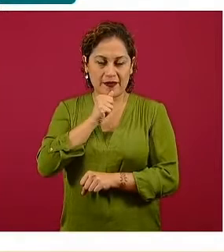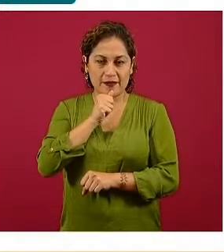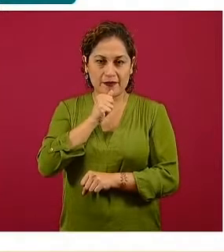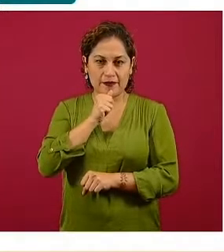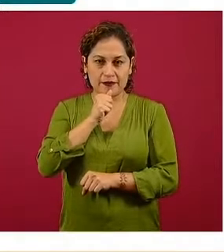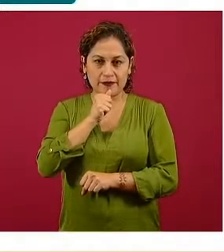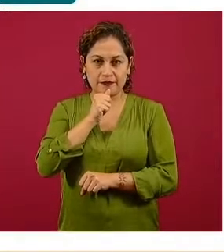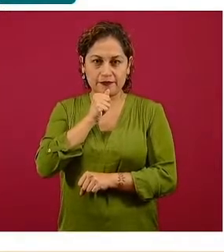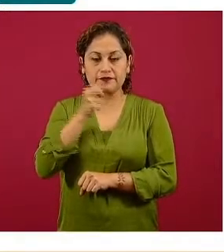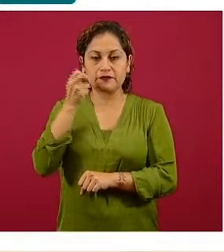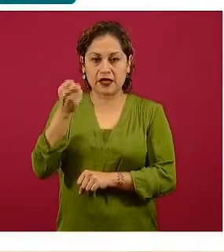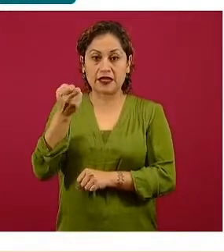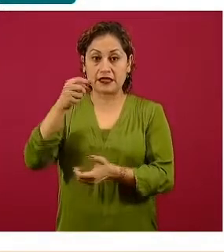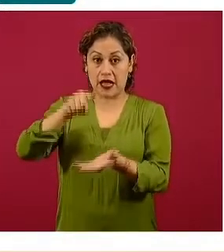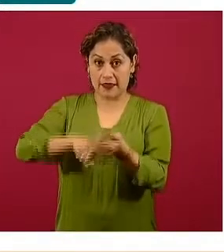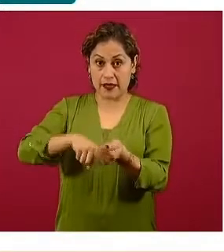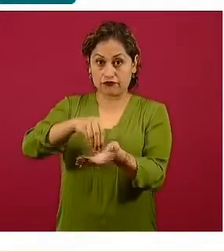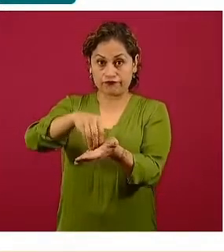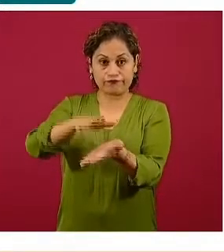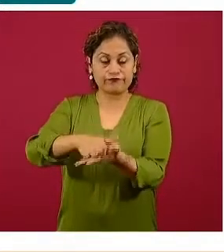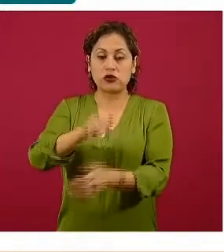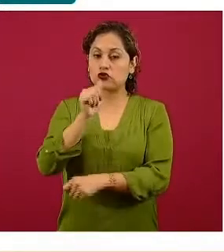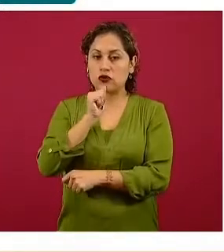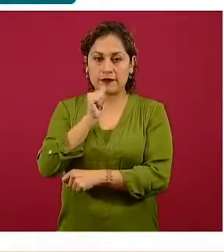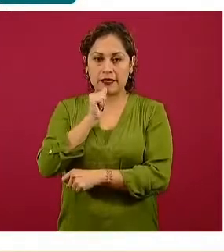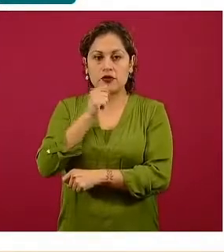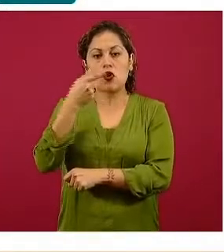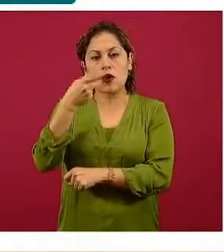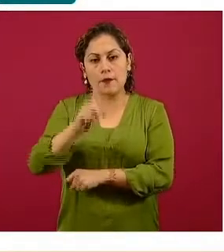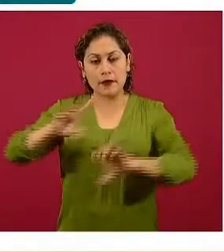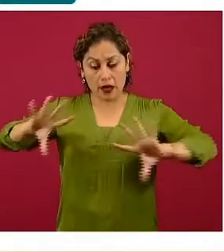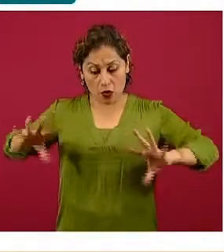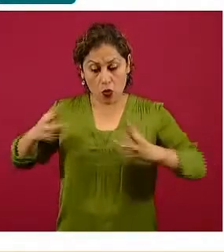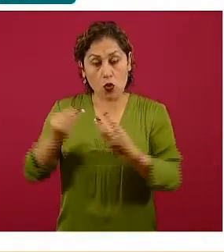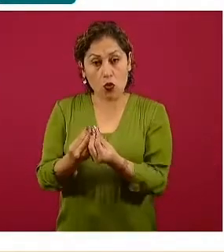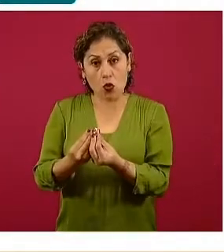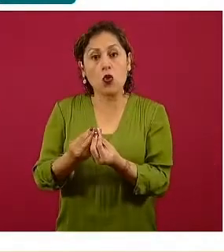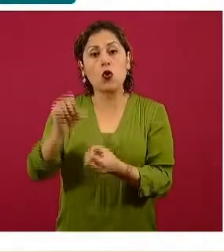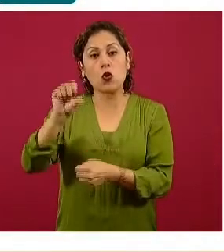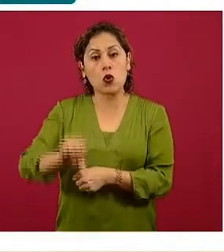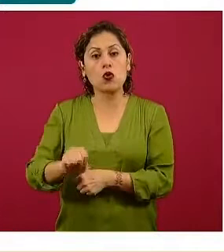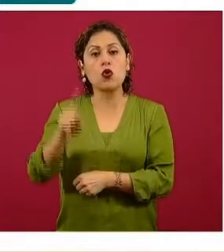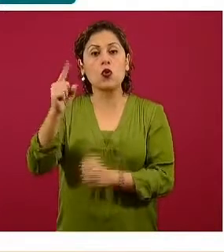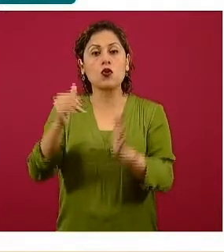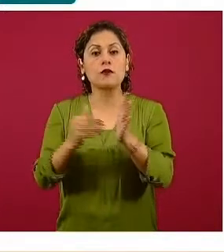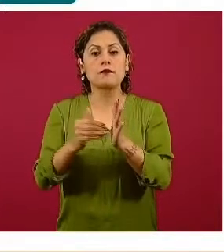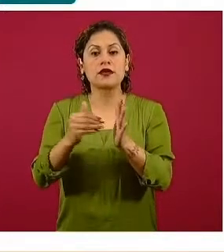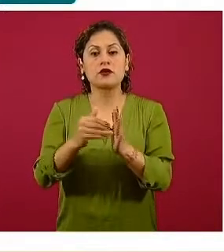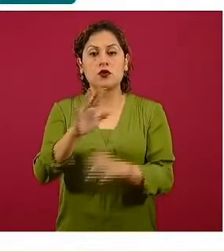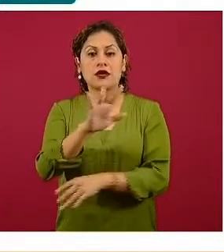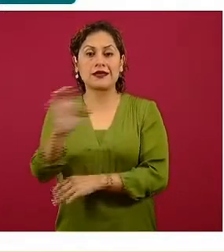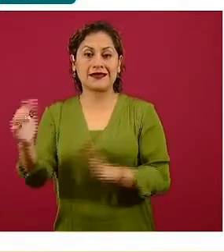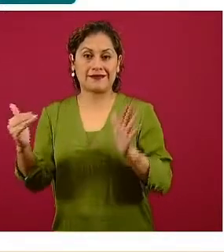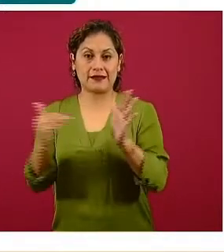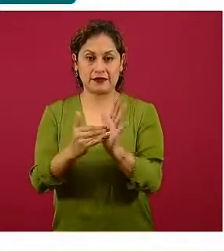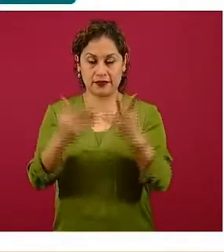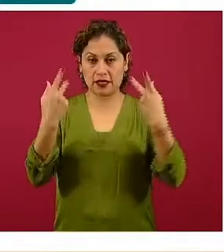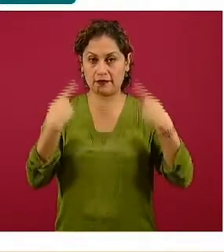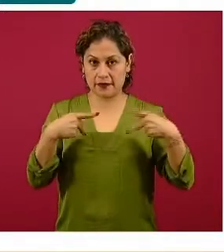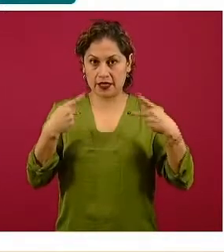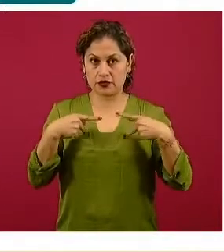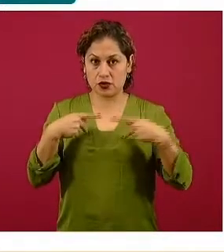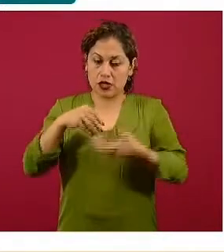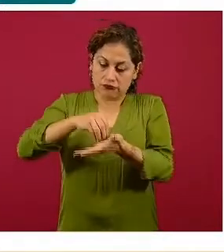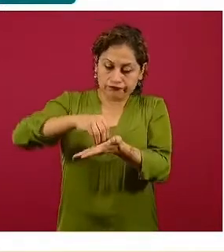en el sistema. Y por eso llegamos a esta cifra, que para el día de hoy ya es más de 1.500.000 personas registradas en el